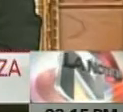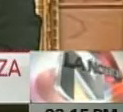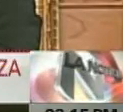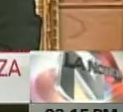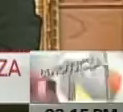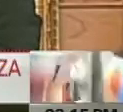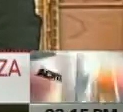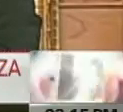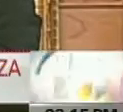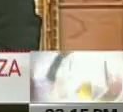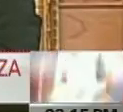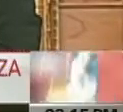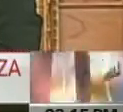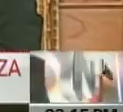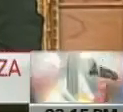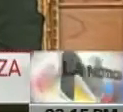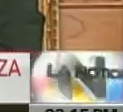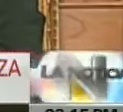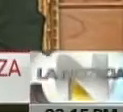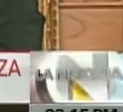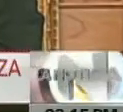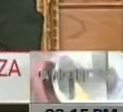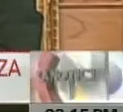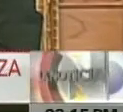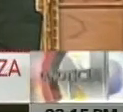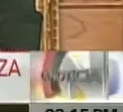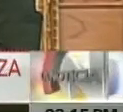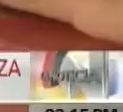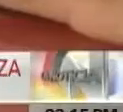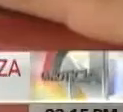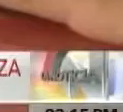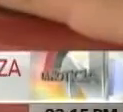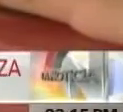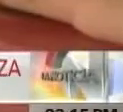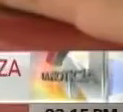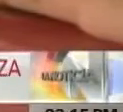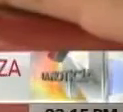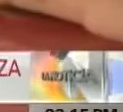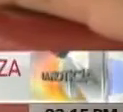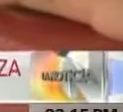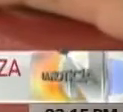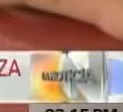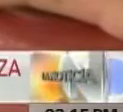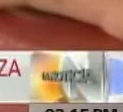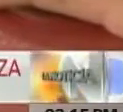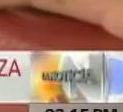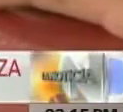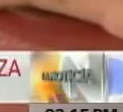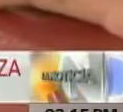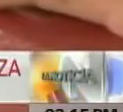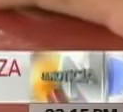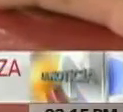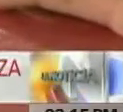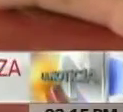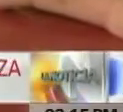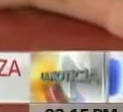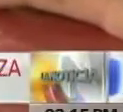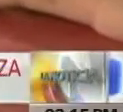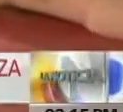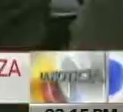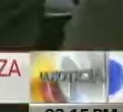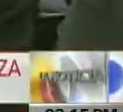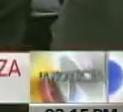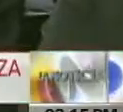benditos, no vengan manchados de destrucción. Así que procedo a crear la Oficina Nacional de Fiscalización e